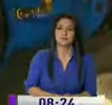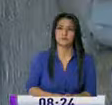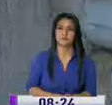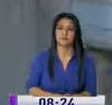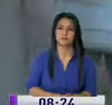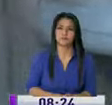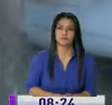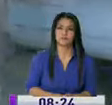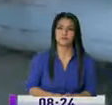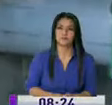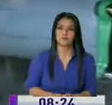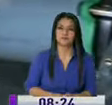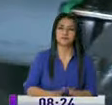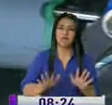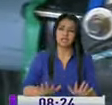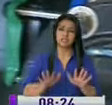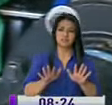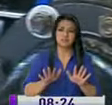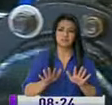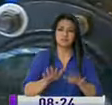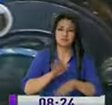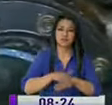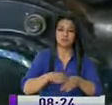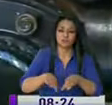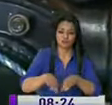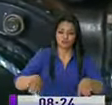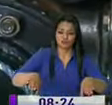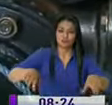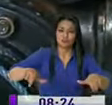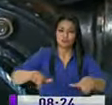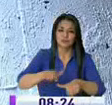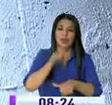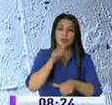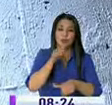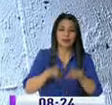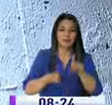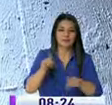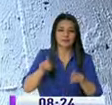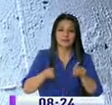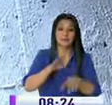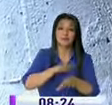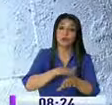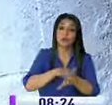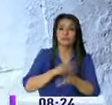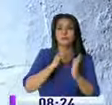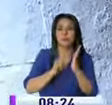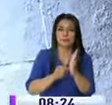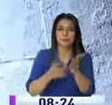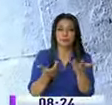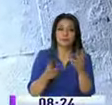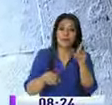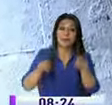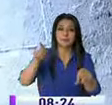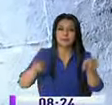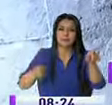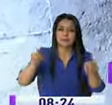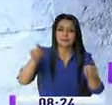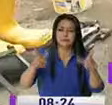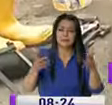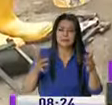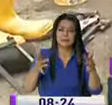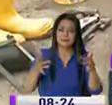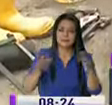muy común, digamos, en los sistemas de distribución de agua potable. Se dan porque a veces